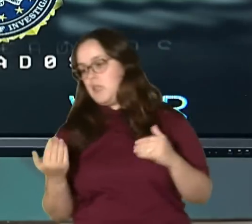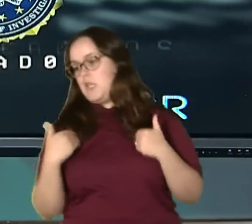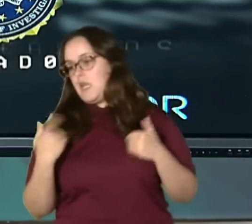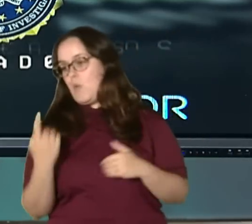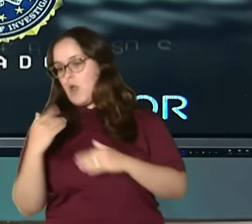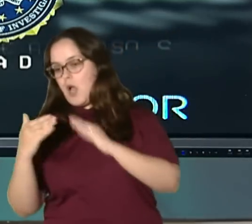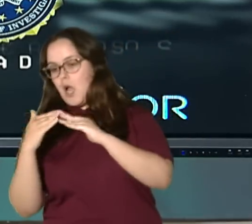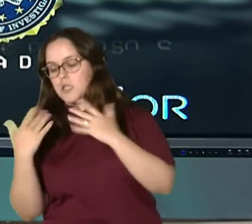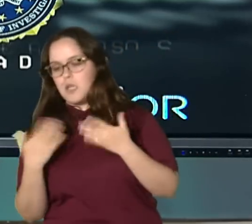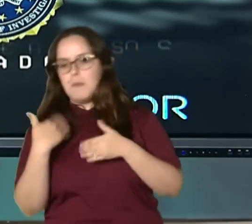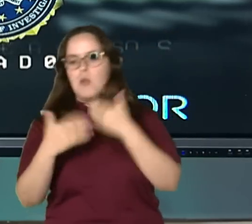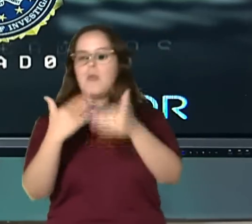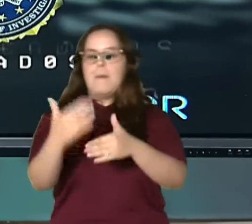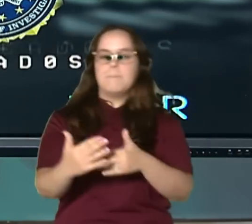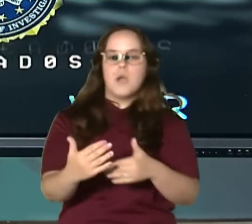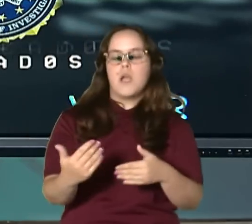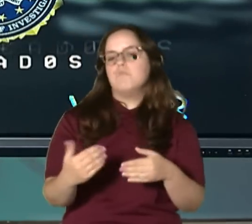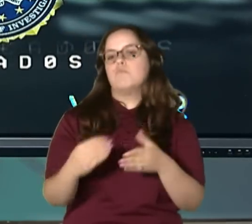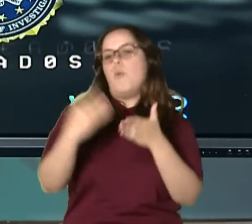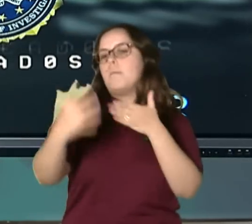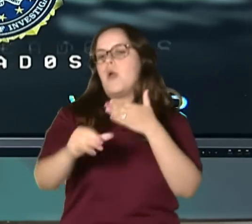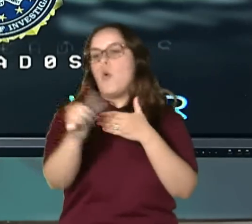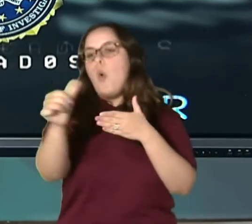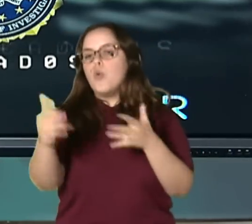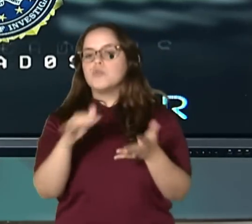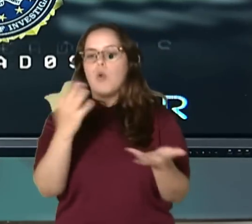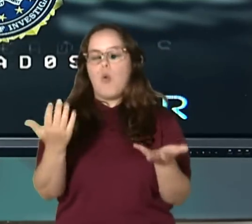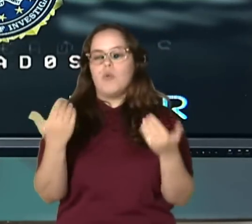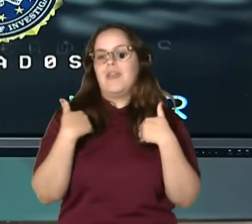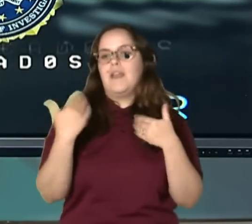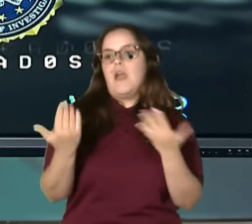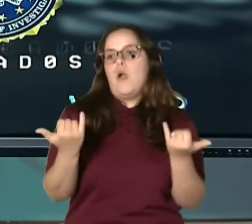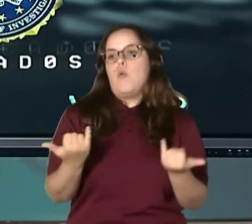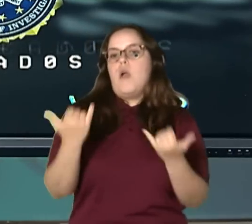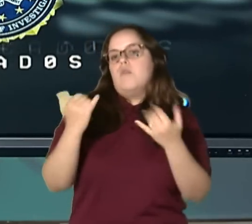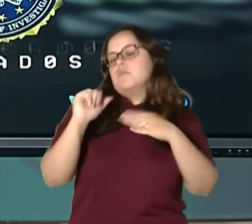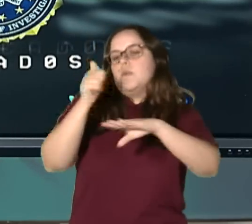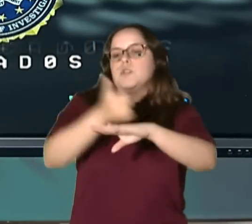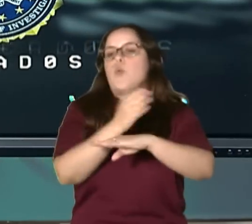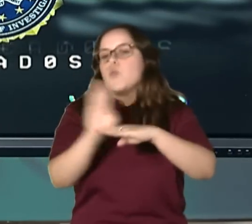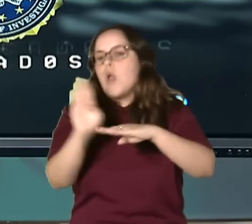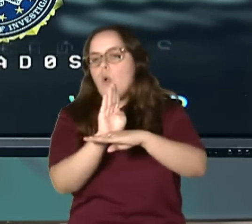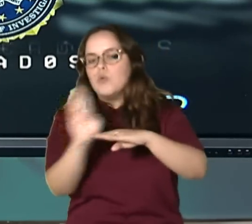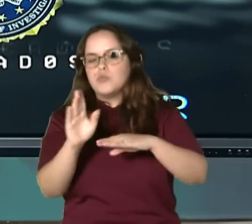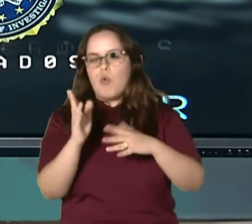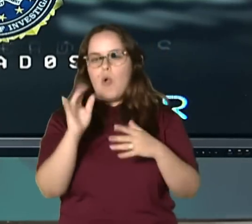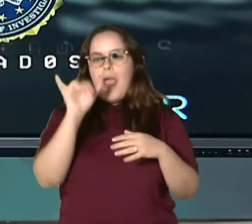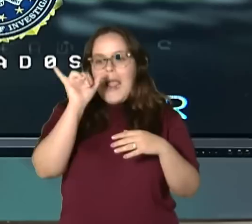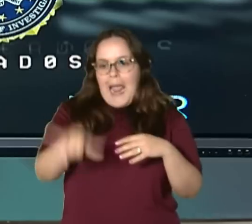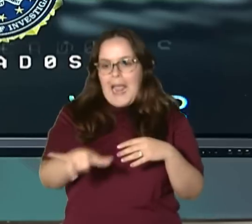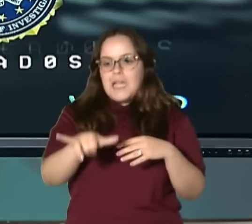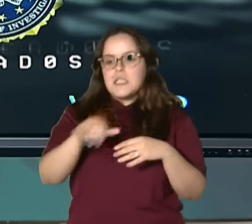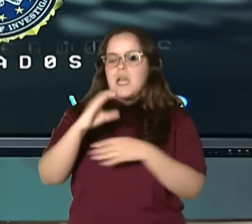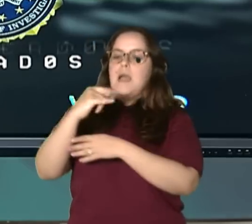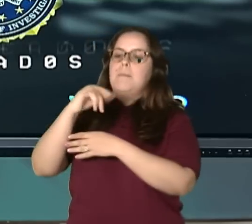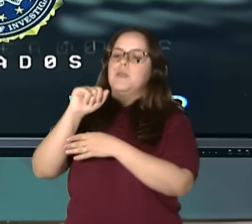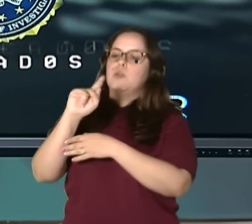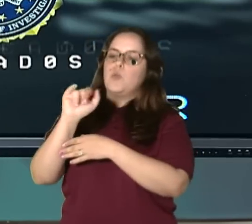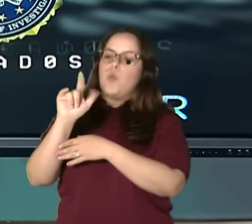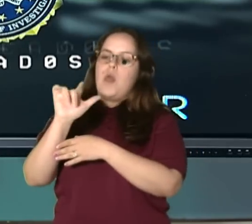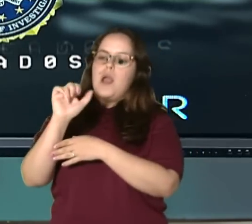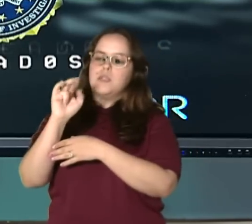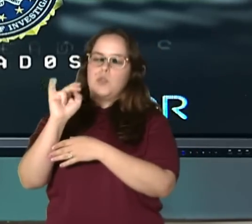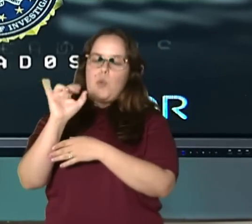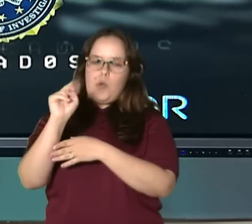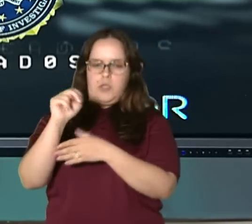expandiendo esa Esa esa capital esa capital pues entonces se pueden enmendar Esa esa capitulaciones para que se